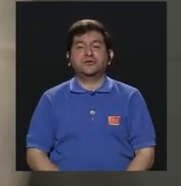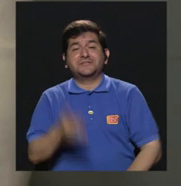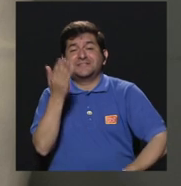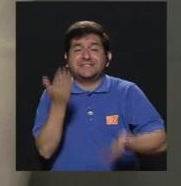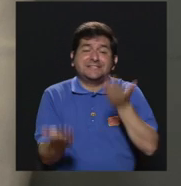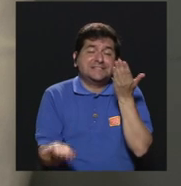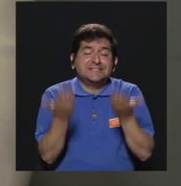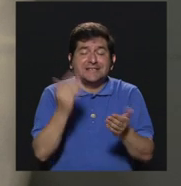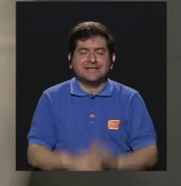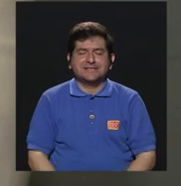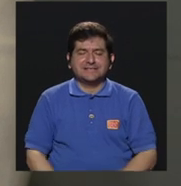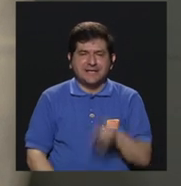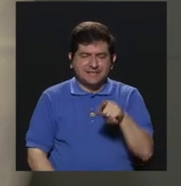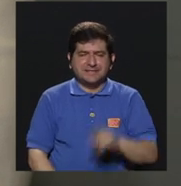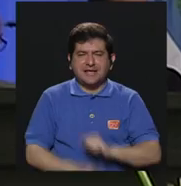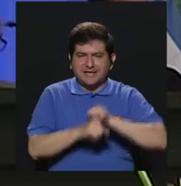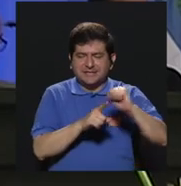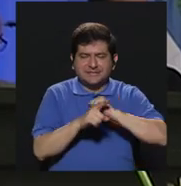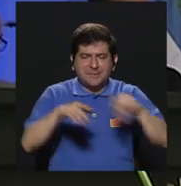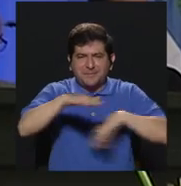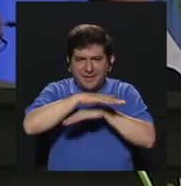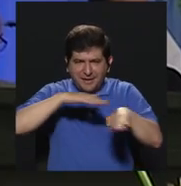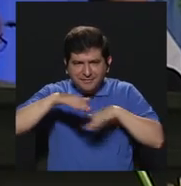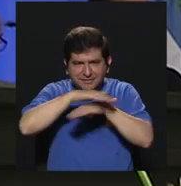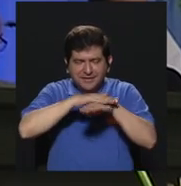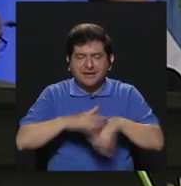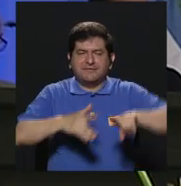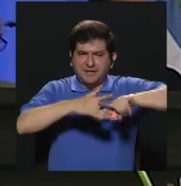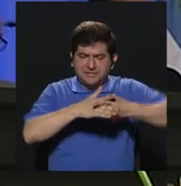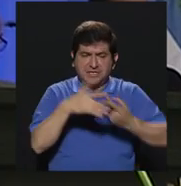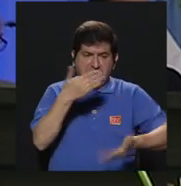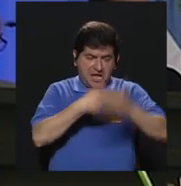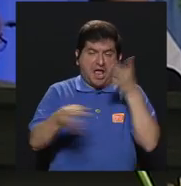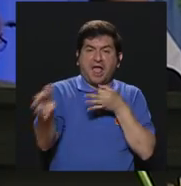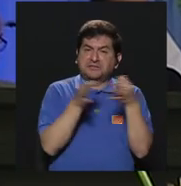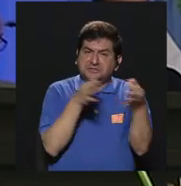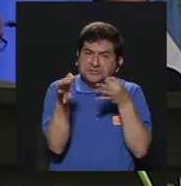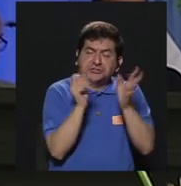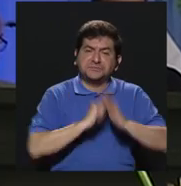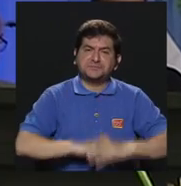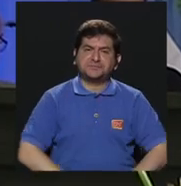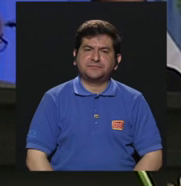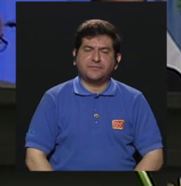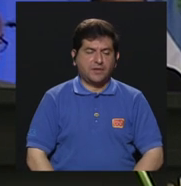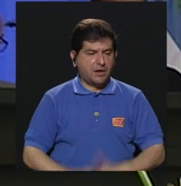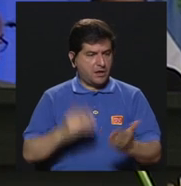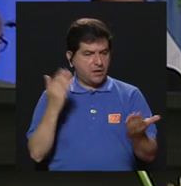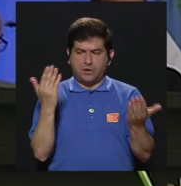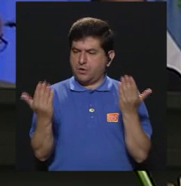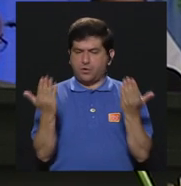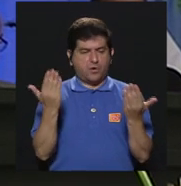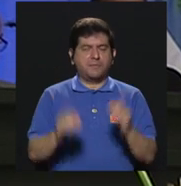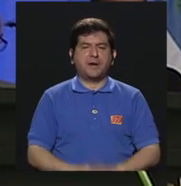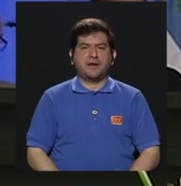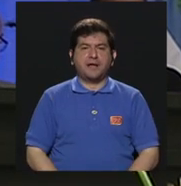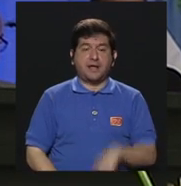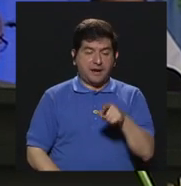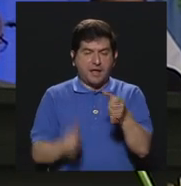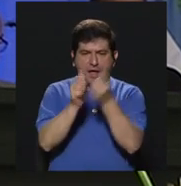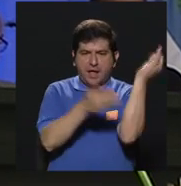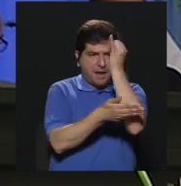deba partir de ese ejercicio elemental que hemos descrito antes, comparar los mapas de la